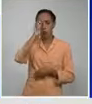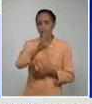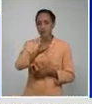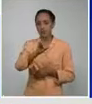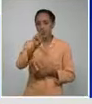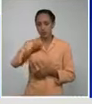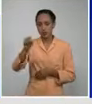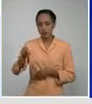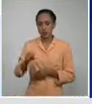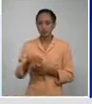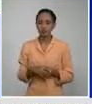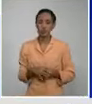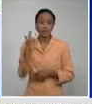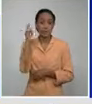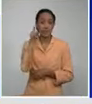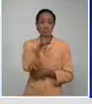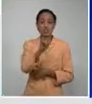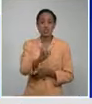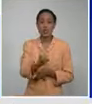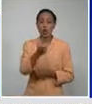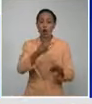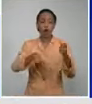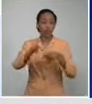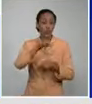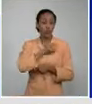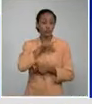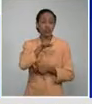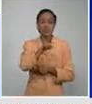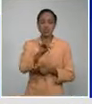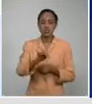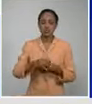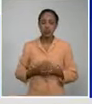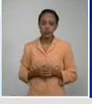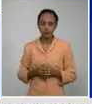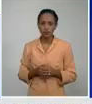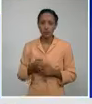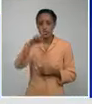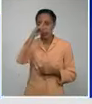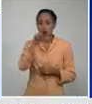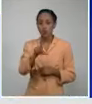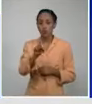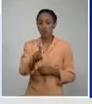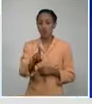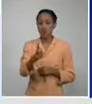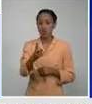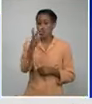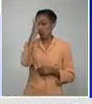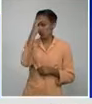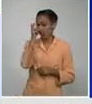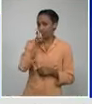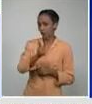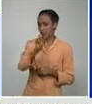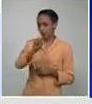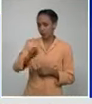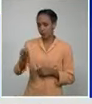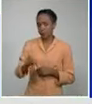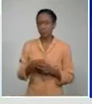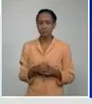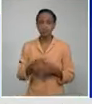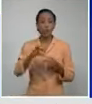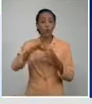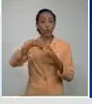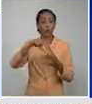Palma Soriano con 16, Contramaestre con 7, San Luis con 1 y Segundo Frente con 2. Guantánamo 10 casos, 3